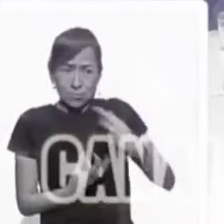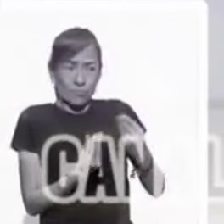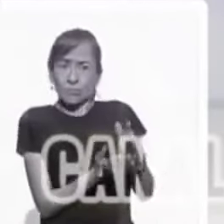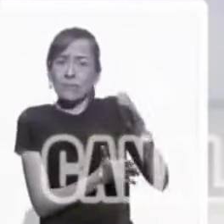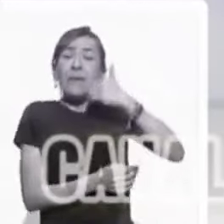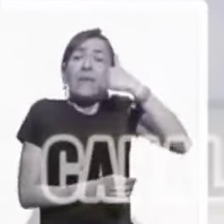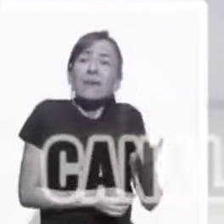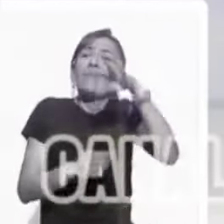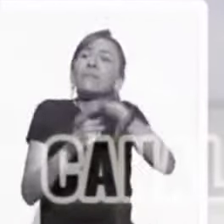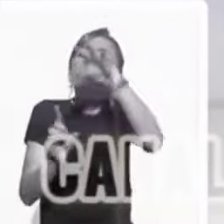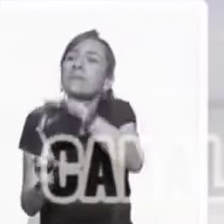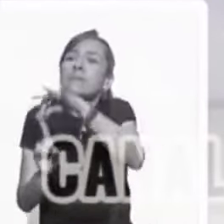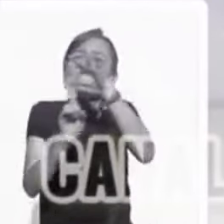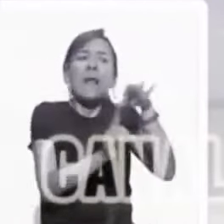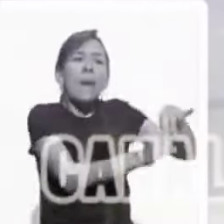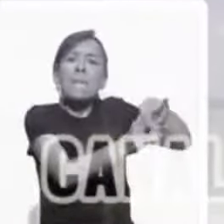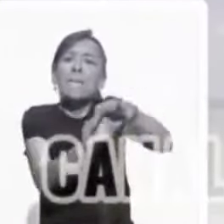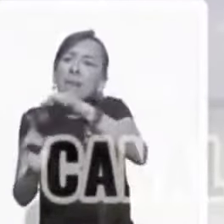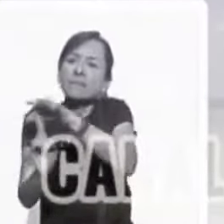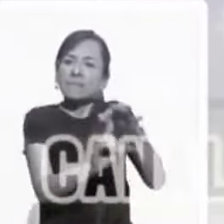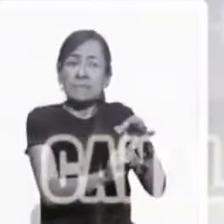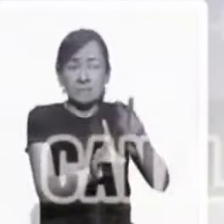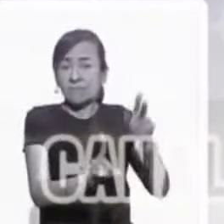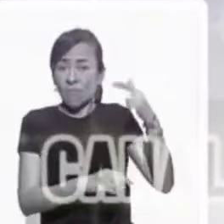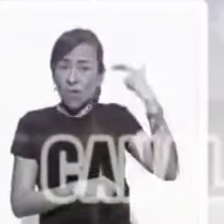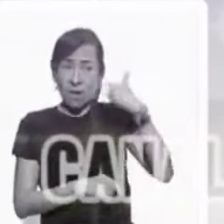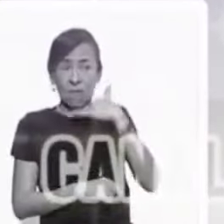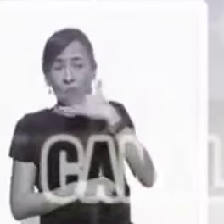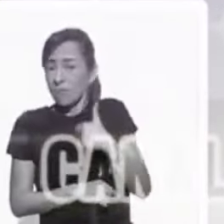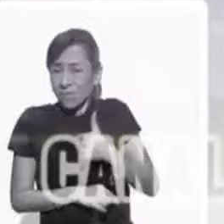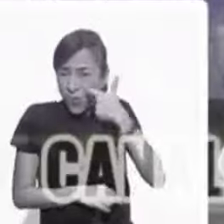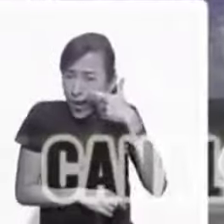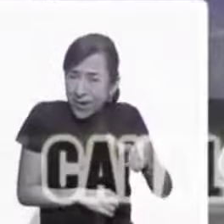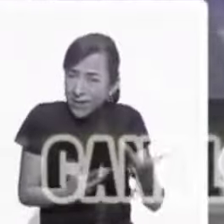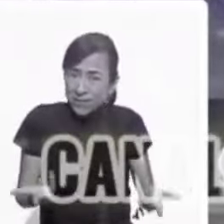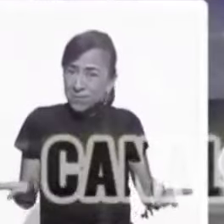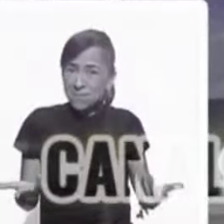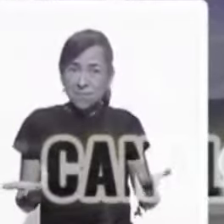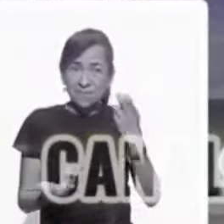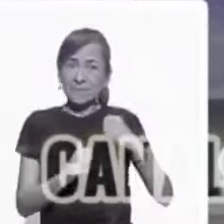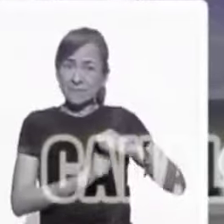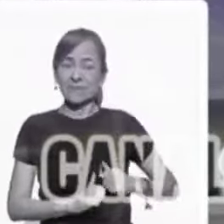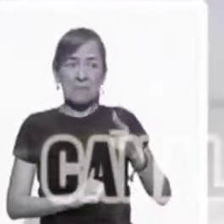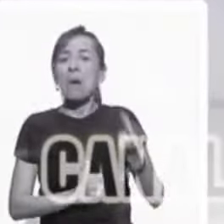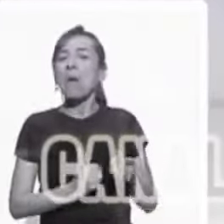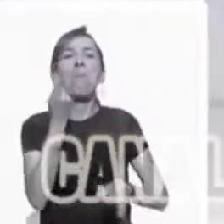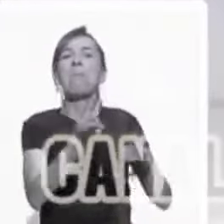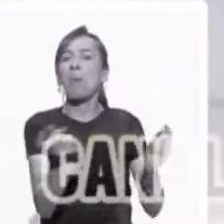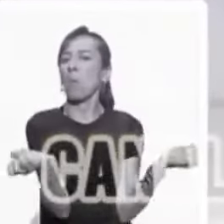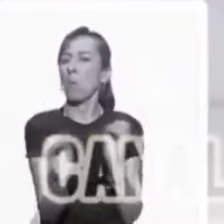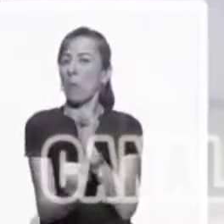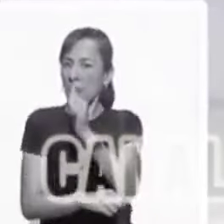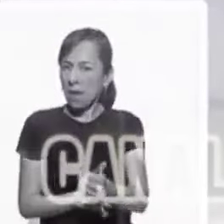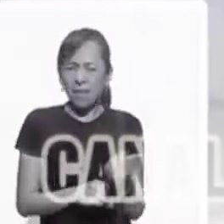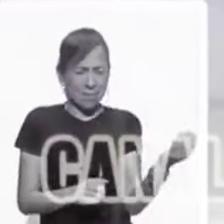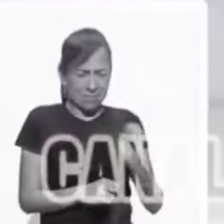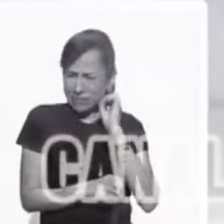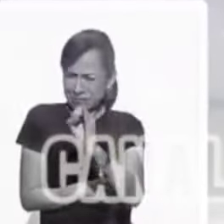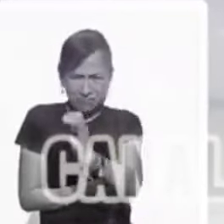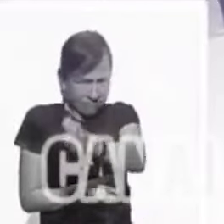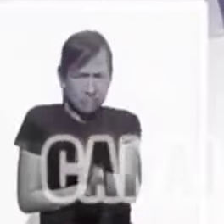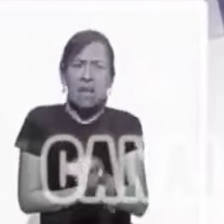estado y quienes y Quienes no queremos que haya una monarquía corrupta ocupando ocupando Esa esa posición Y por supuesto que que tenemos que pedir perdón y que